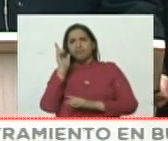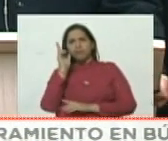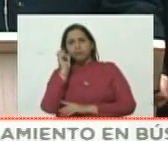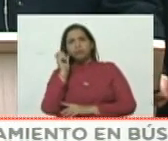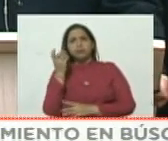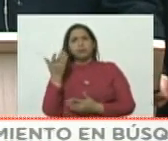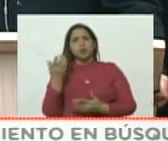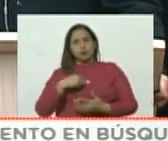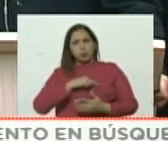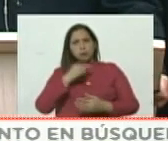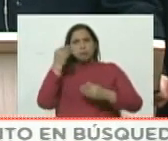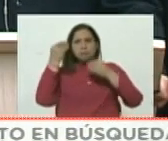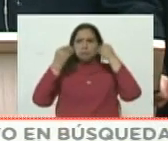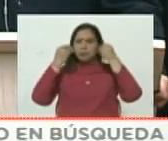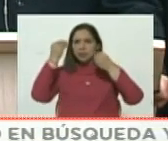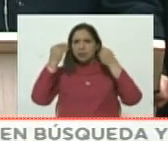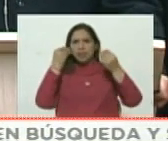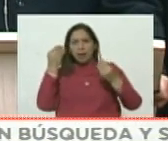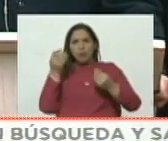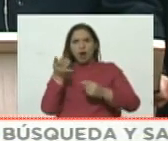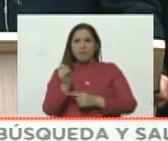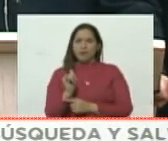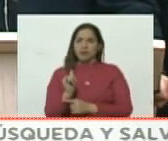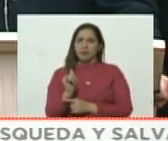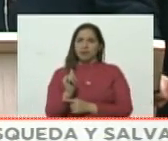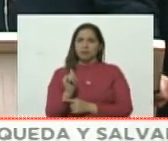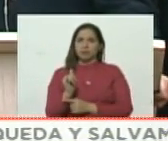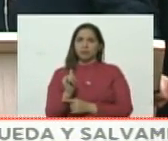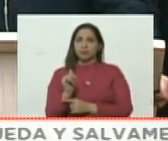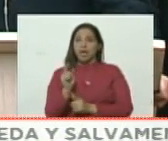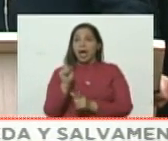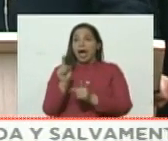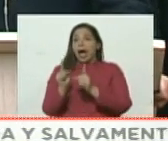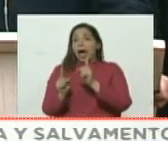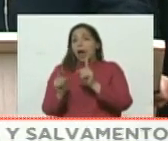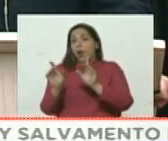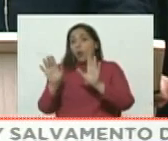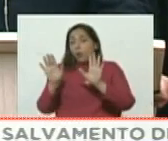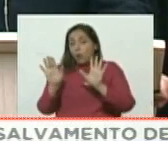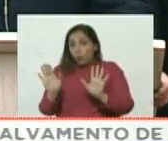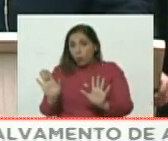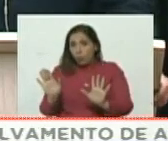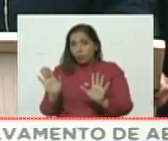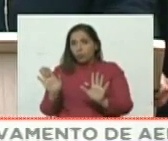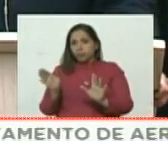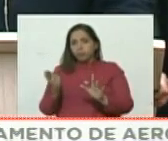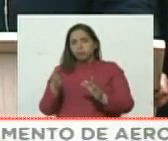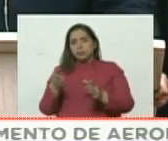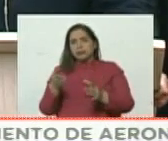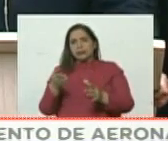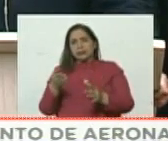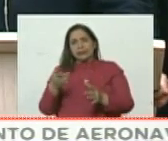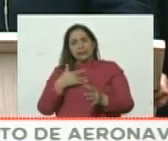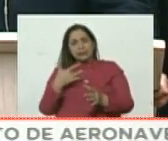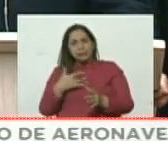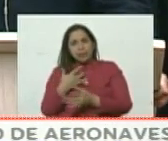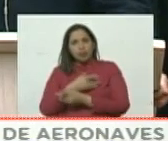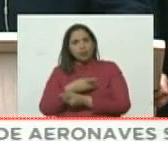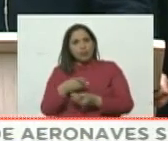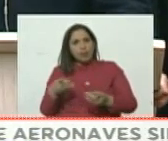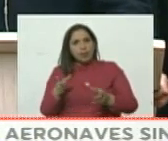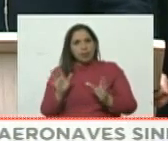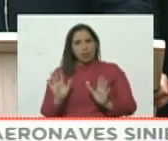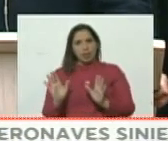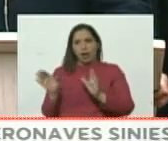pensar que existía algún atisbo de dignidad en